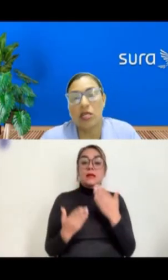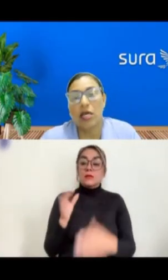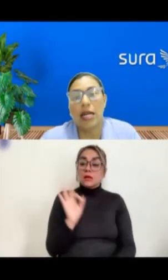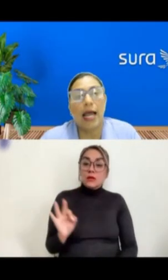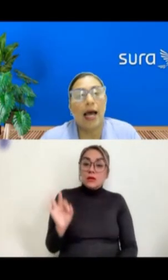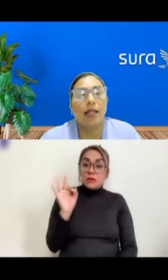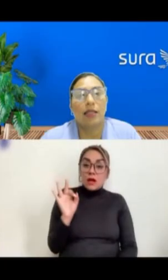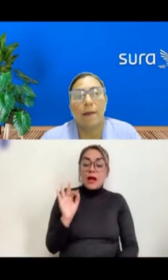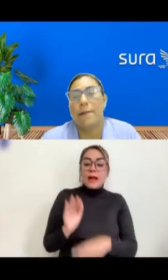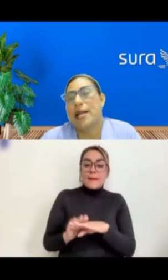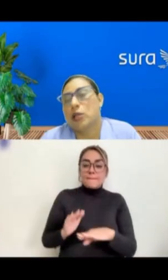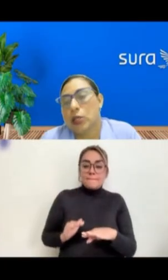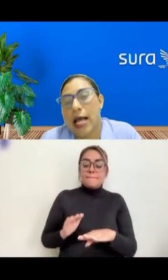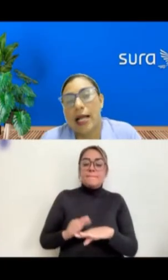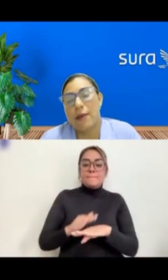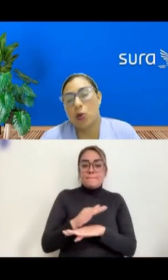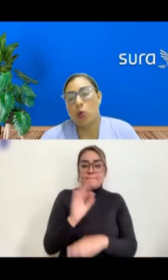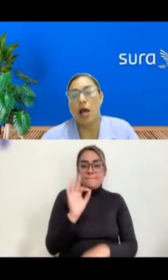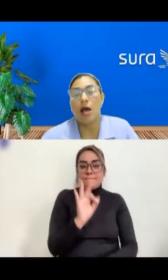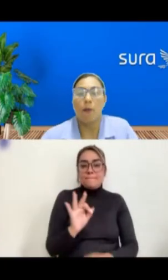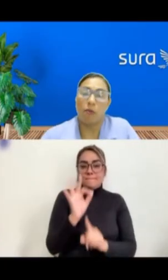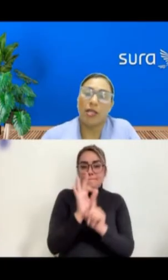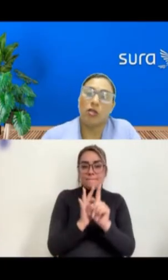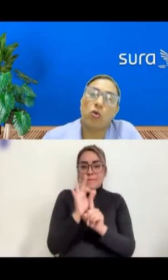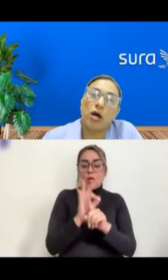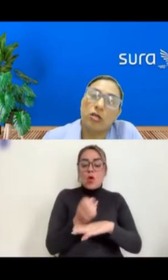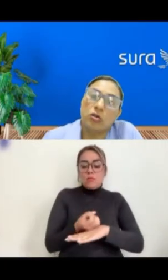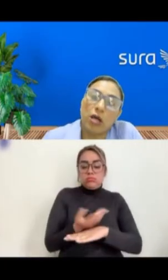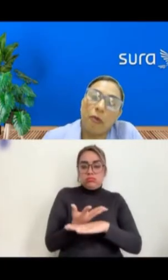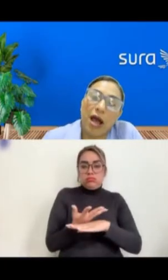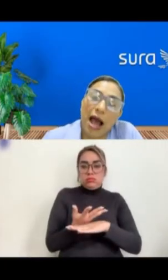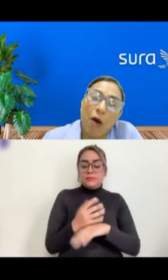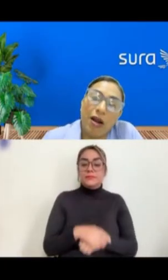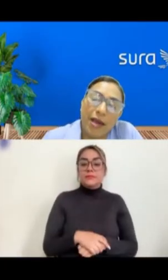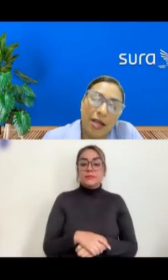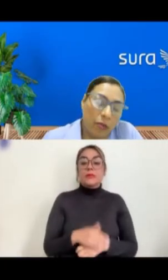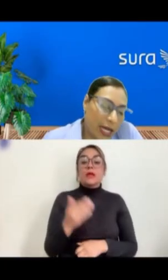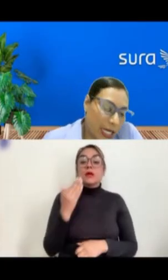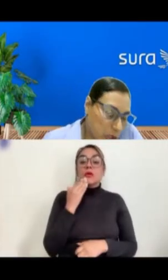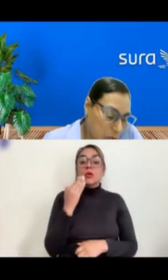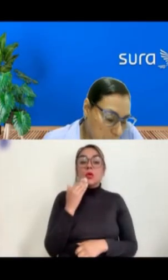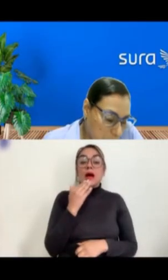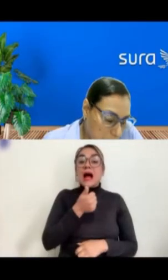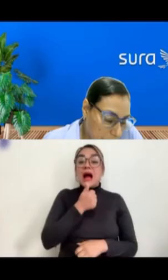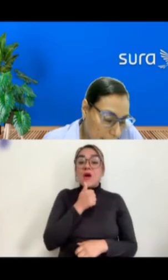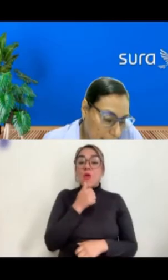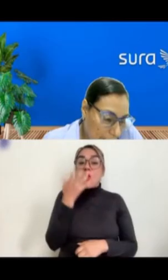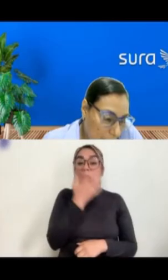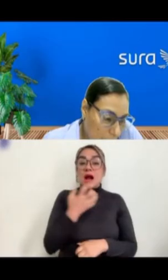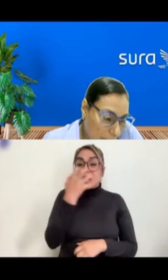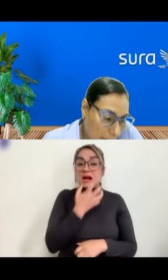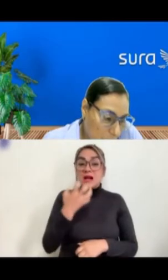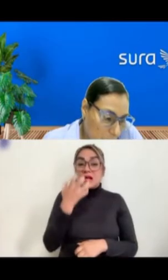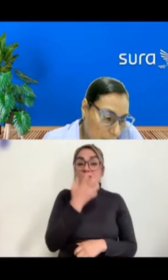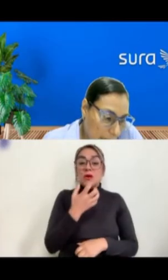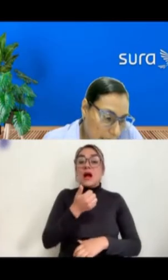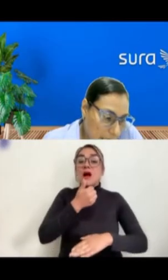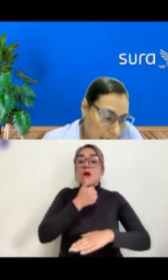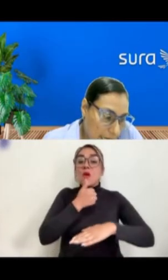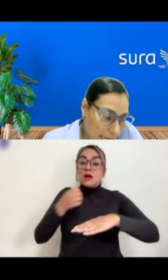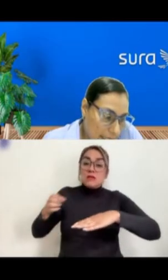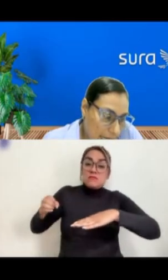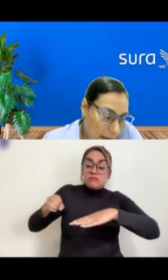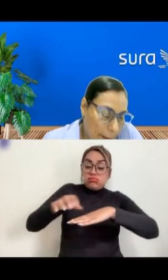que nos ocasione la quemadura. Por lo menos cuando es una por agua hirviendo, me cayó agua